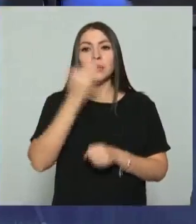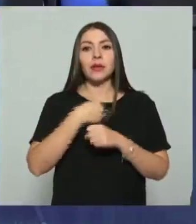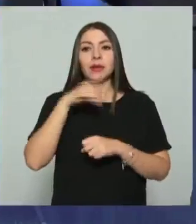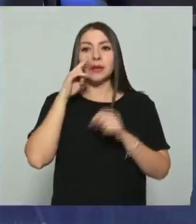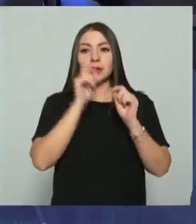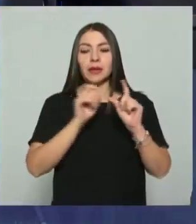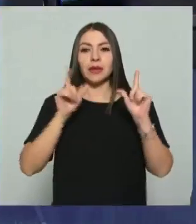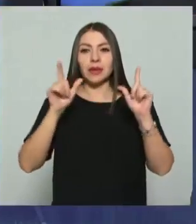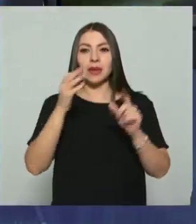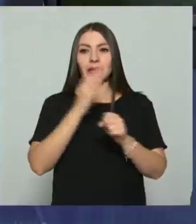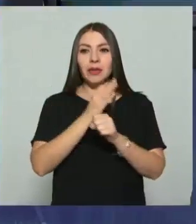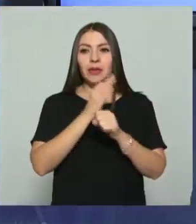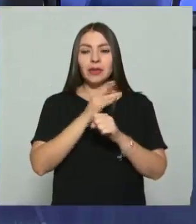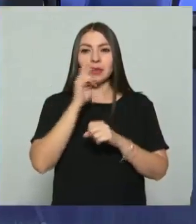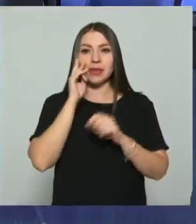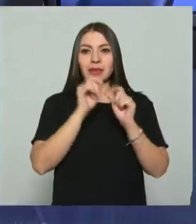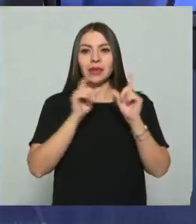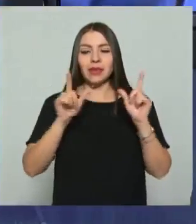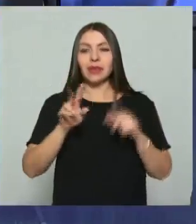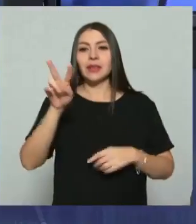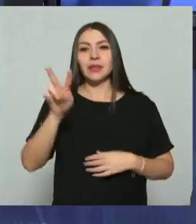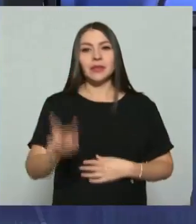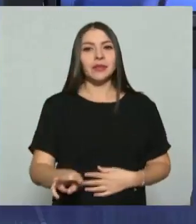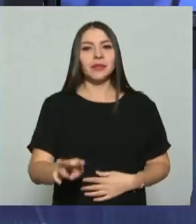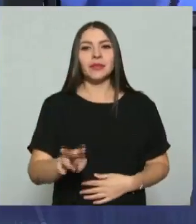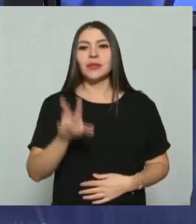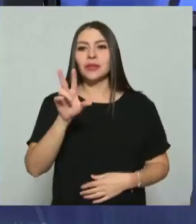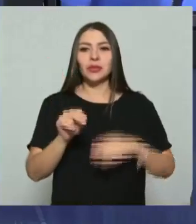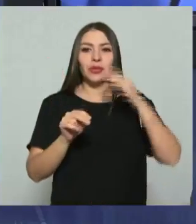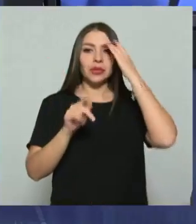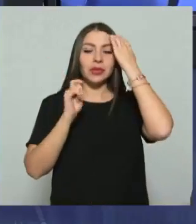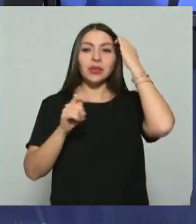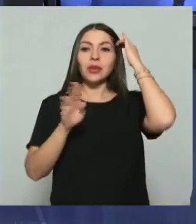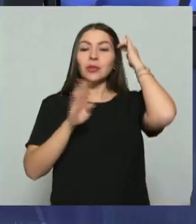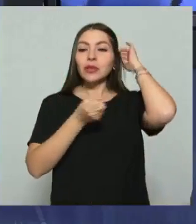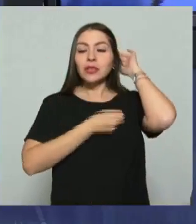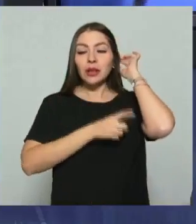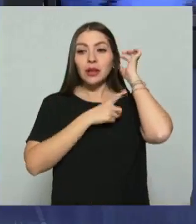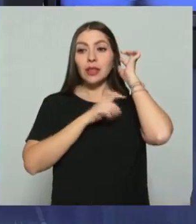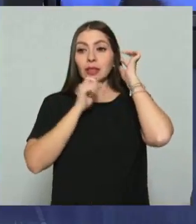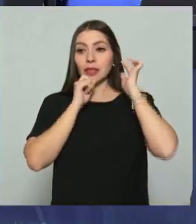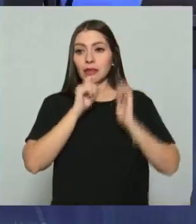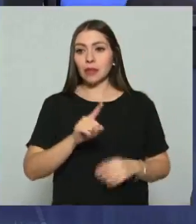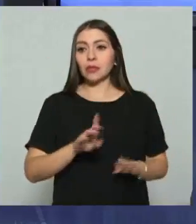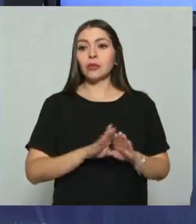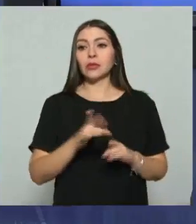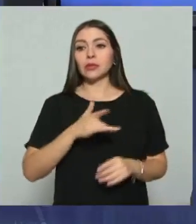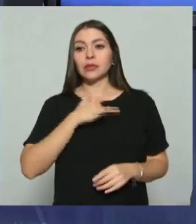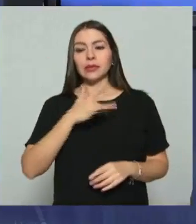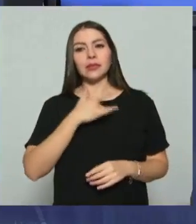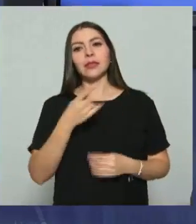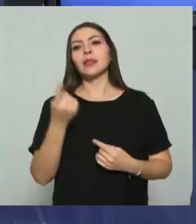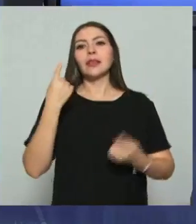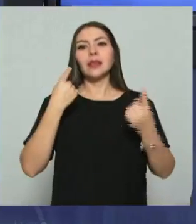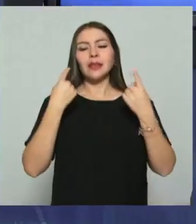imágenes que estamos transmitiendo, realmente no solamente a nivel de salud, sino que a nivel moral, a nivel de